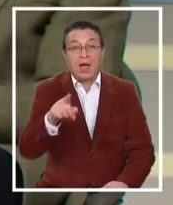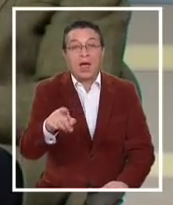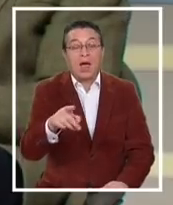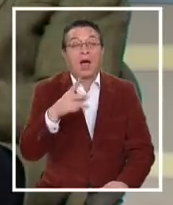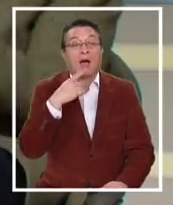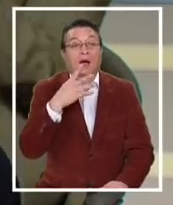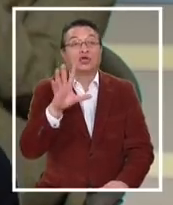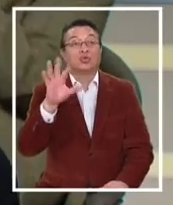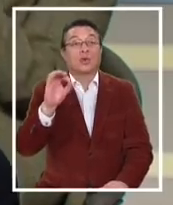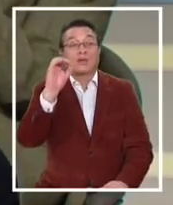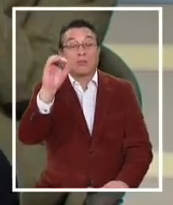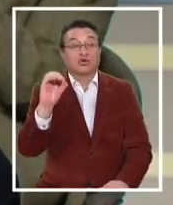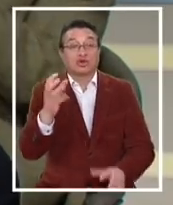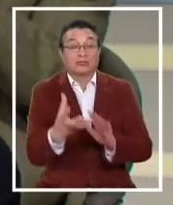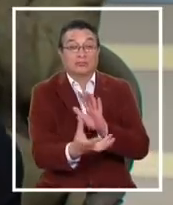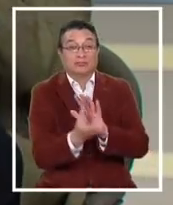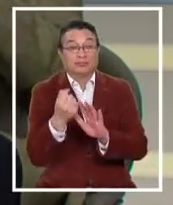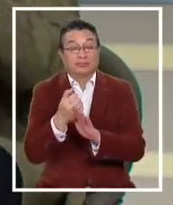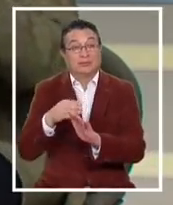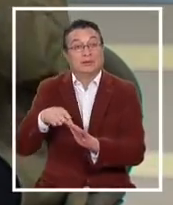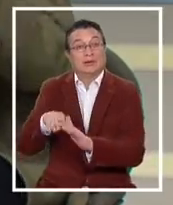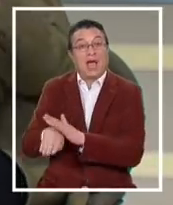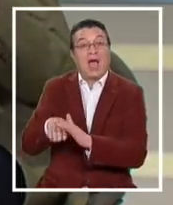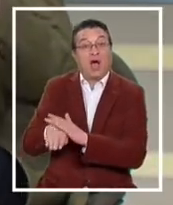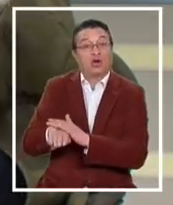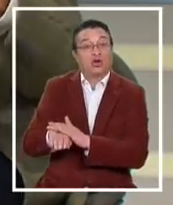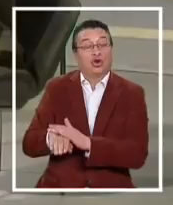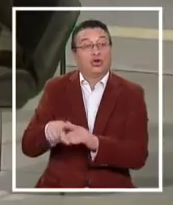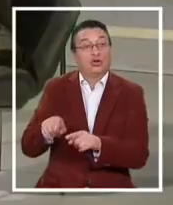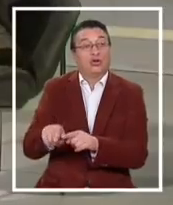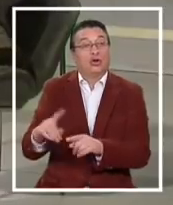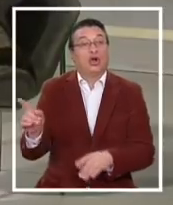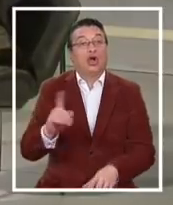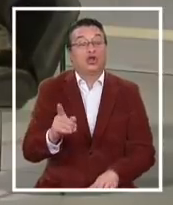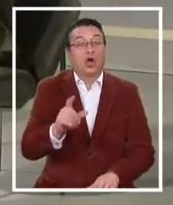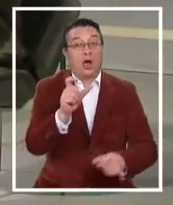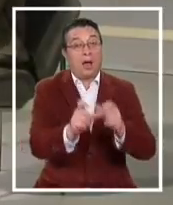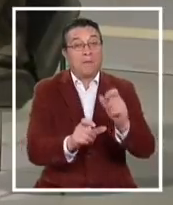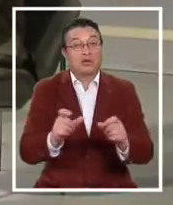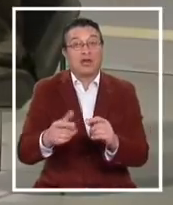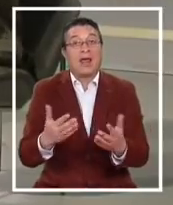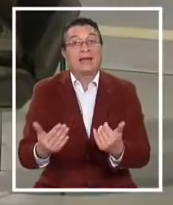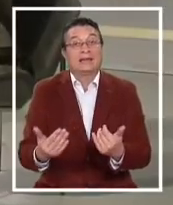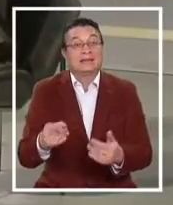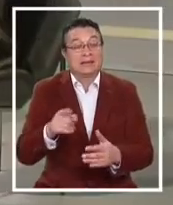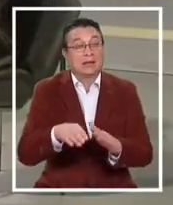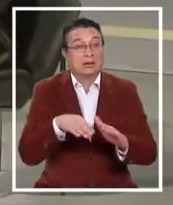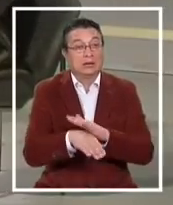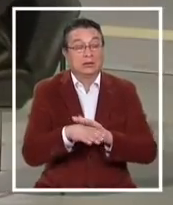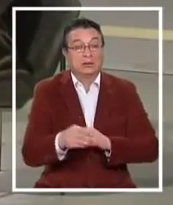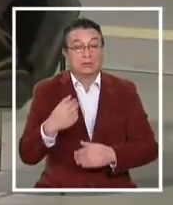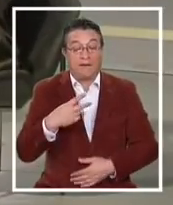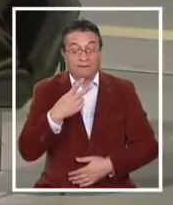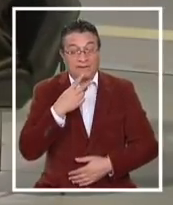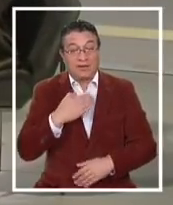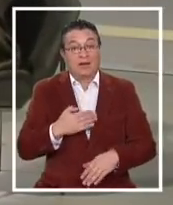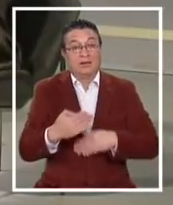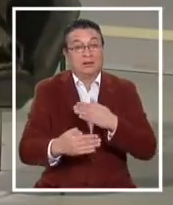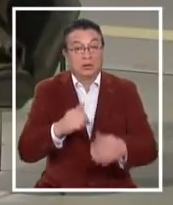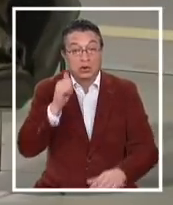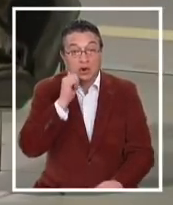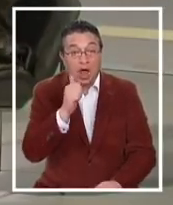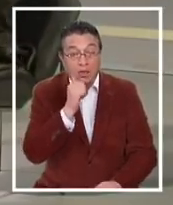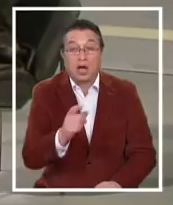50% de los retirados están ahorros. Es decir, no necesariamente fueron personas que lo necesitaban para su subsistencia del día a